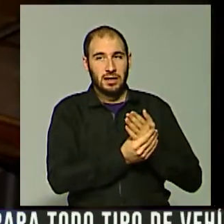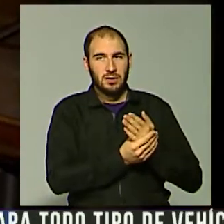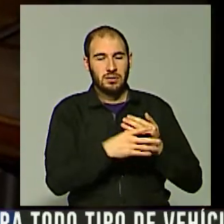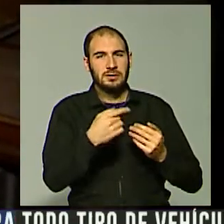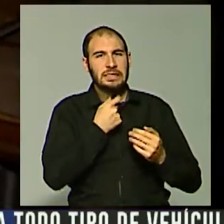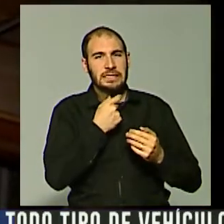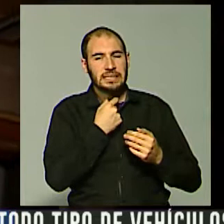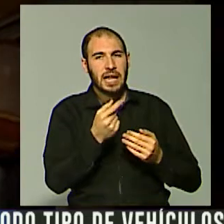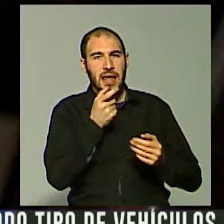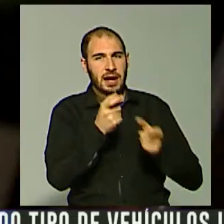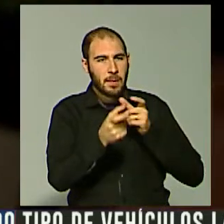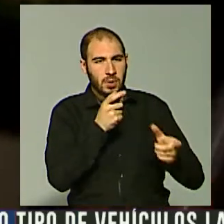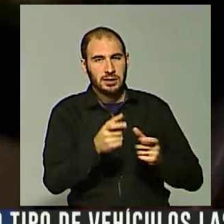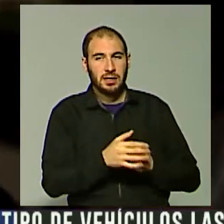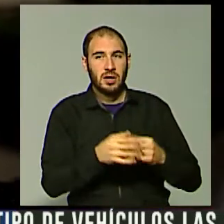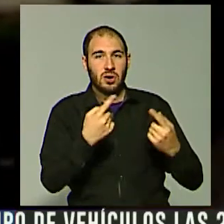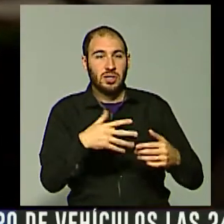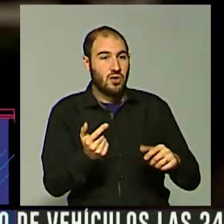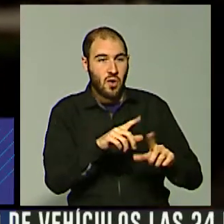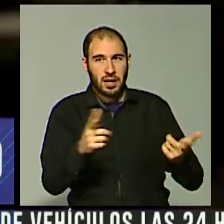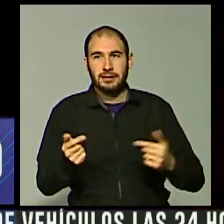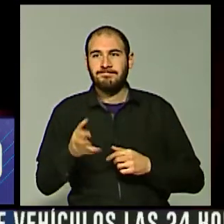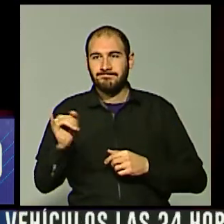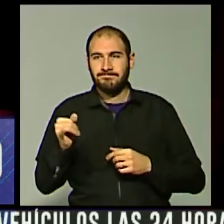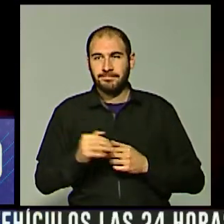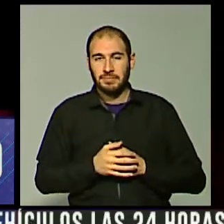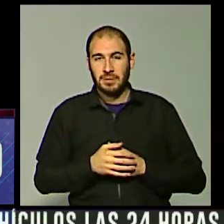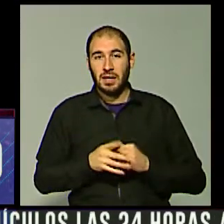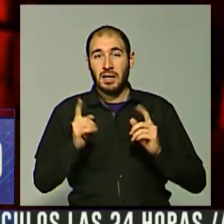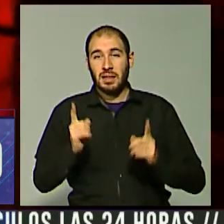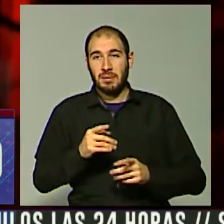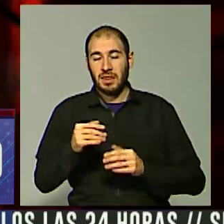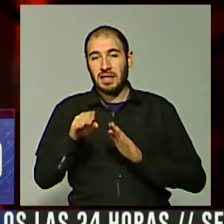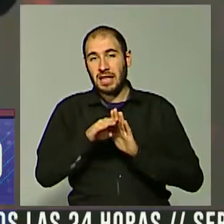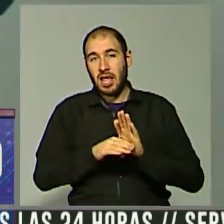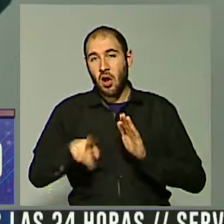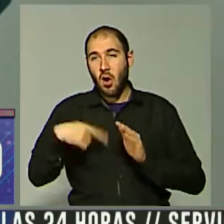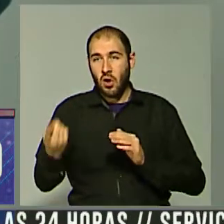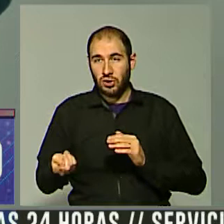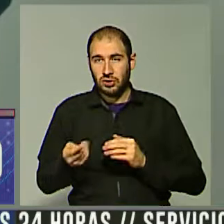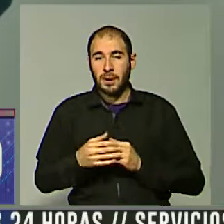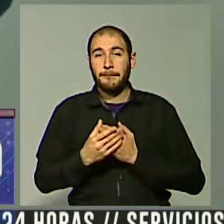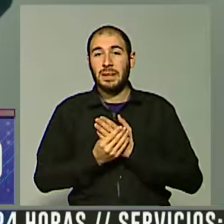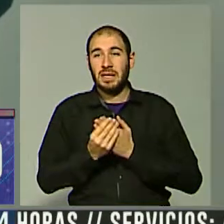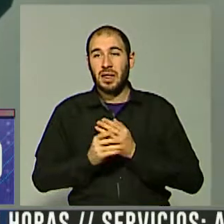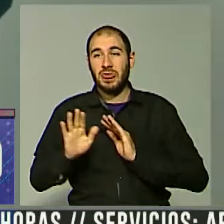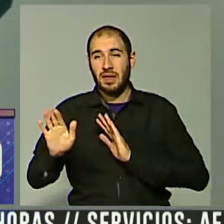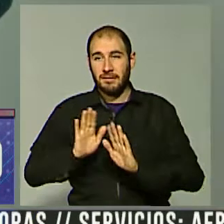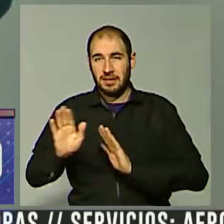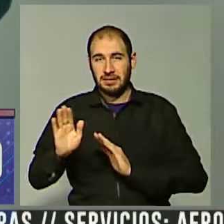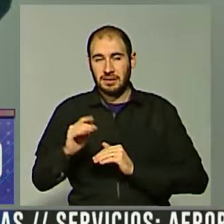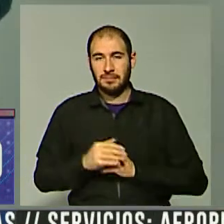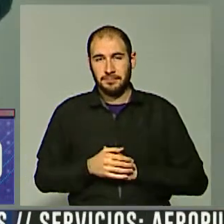intentando encontrar respuestas a algo que todavía no se encuentra. Es así, y además hay que decir otro detalle más, porque el Ministerio de Defensa está evaluando